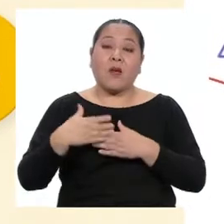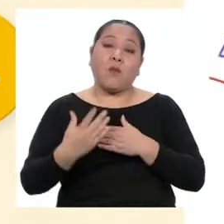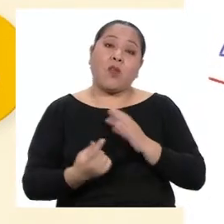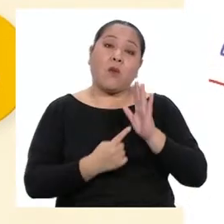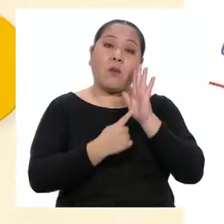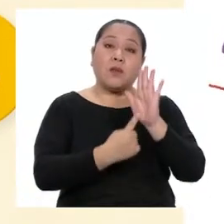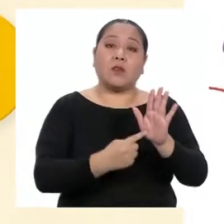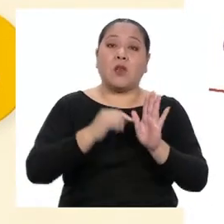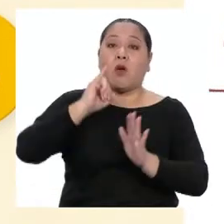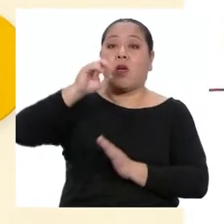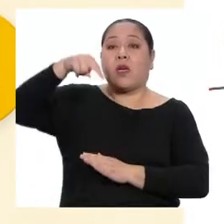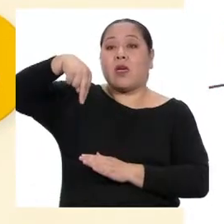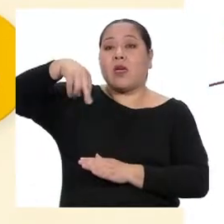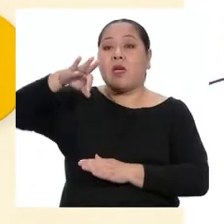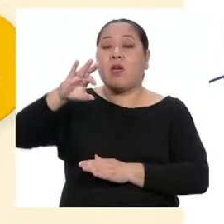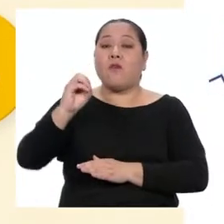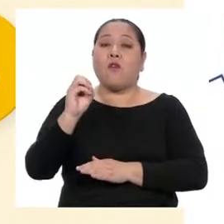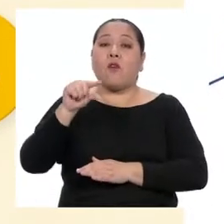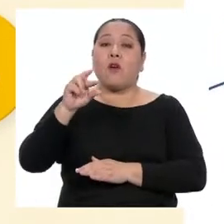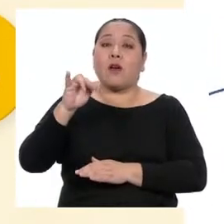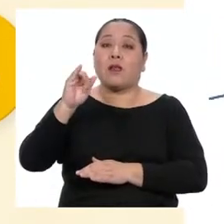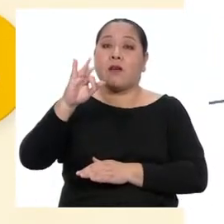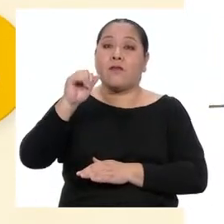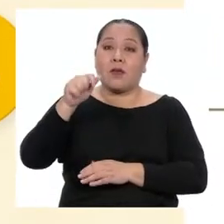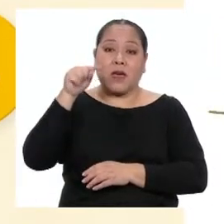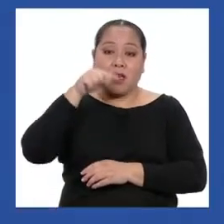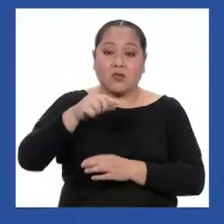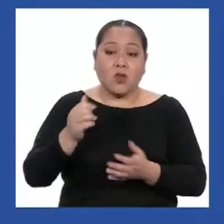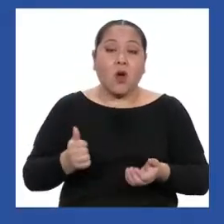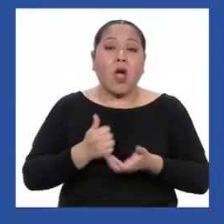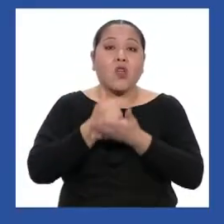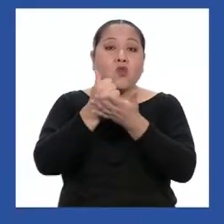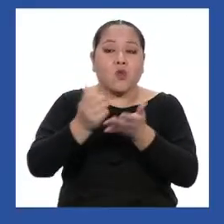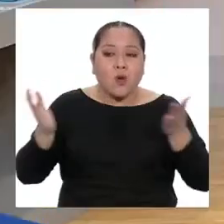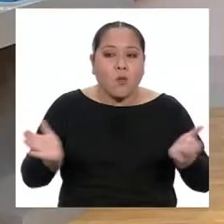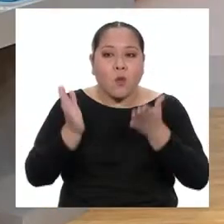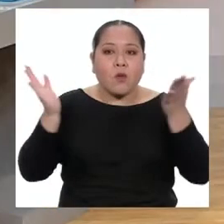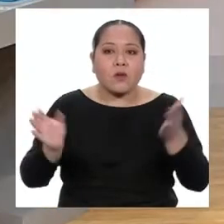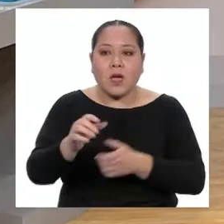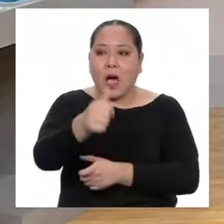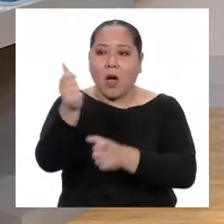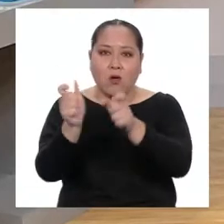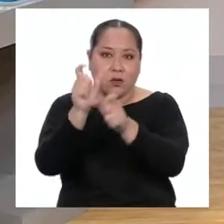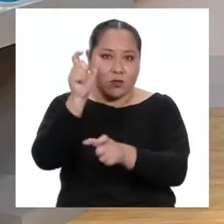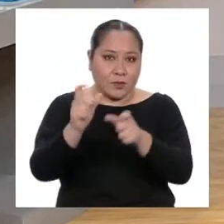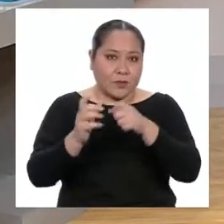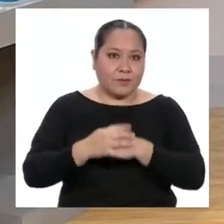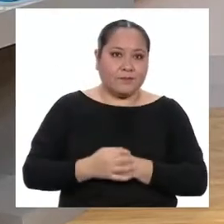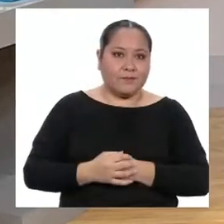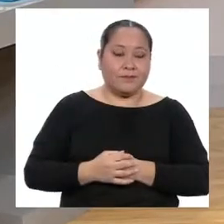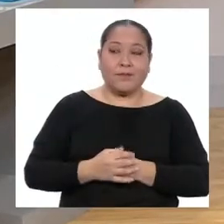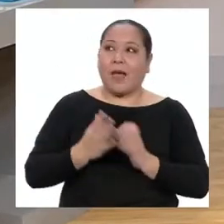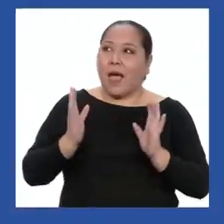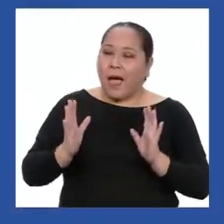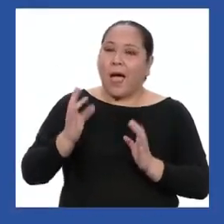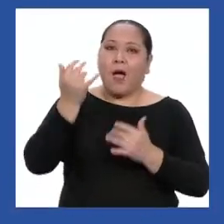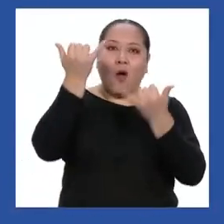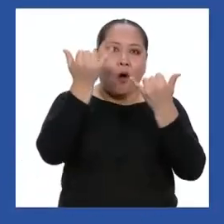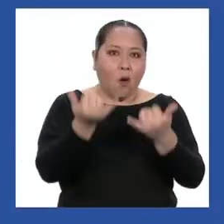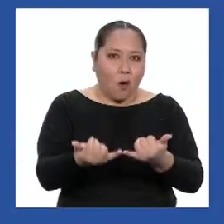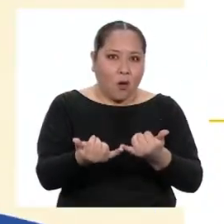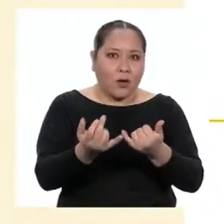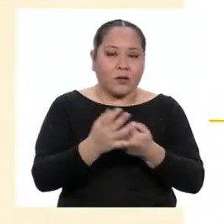una infografía que motive y movilice a otras personas. Entonces, hoy nos